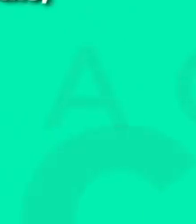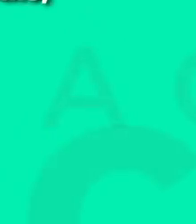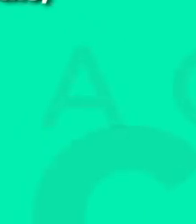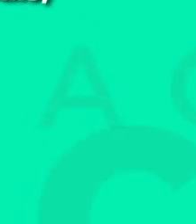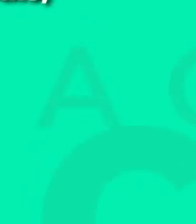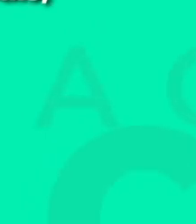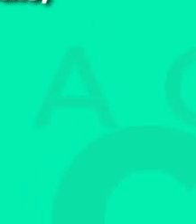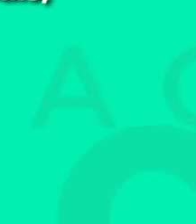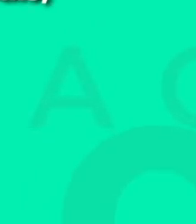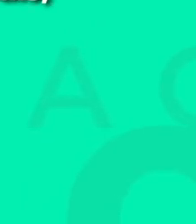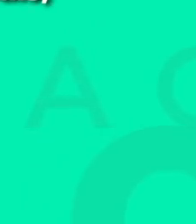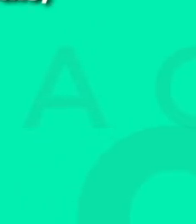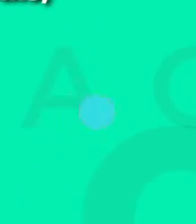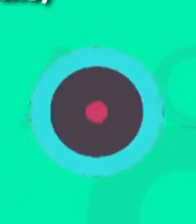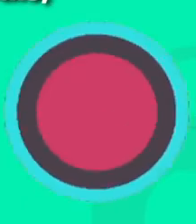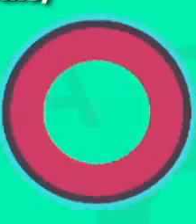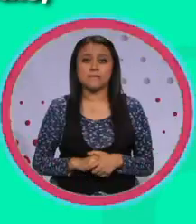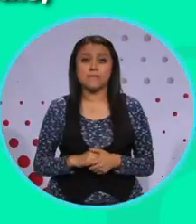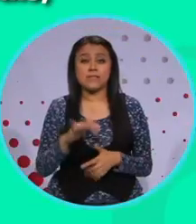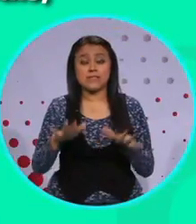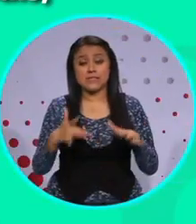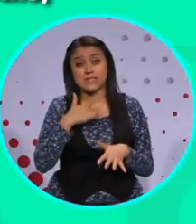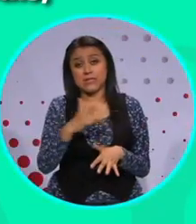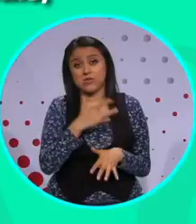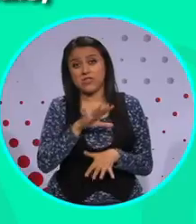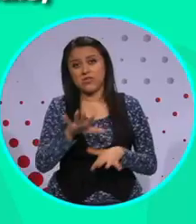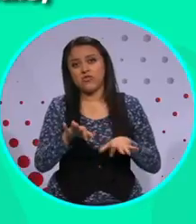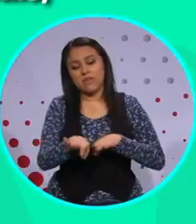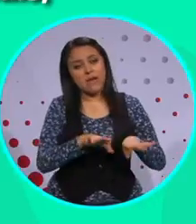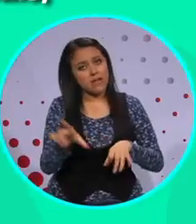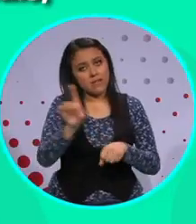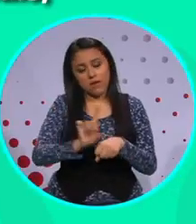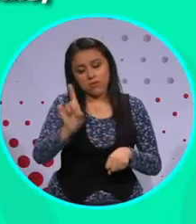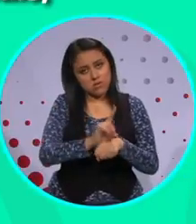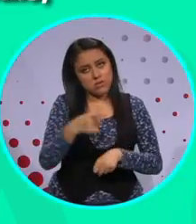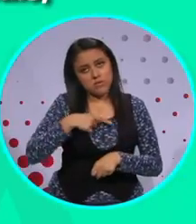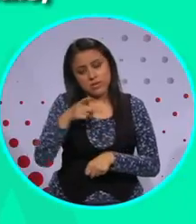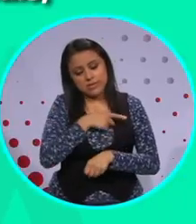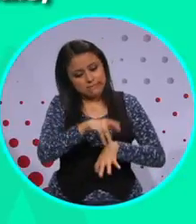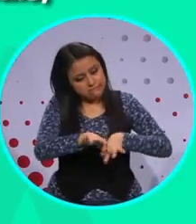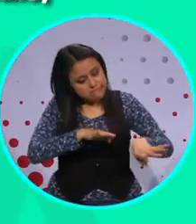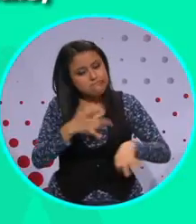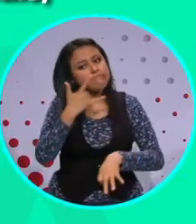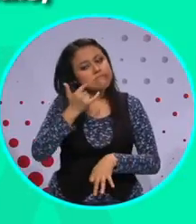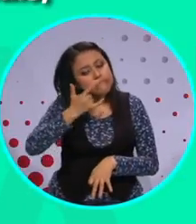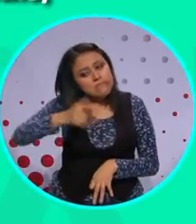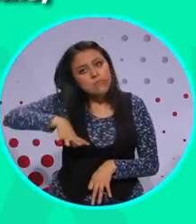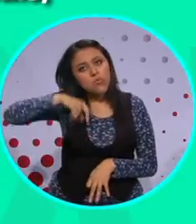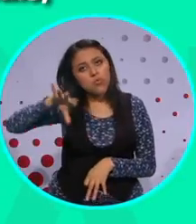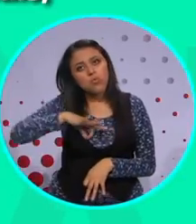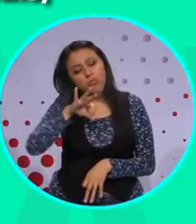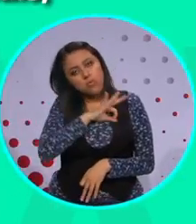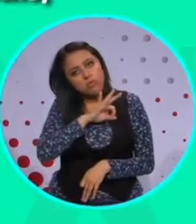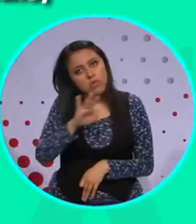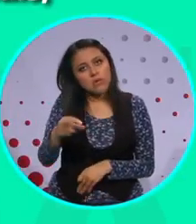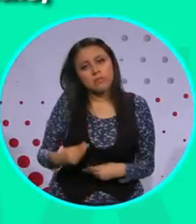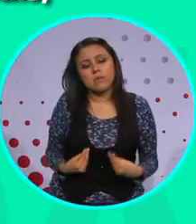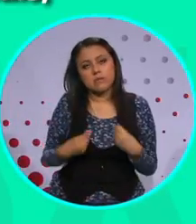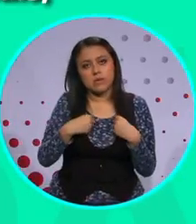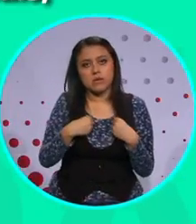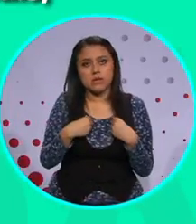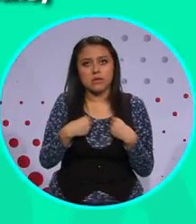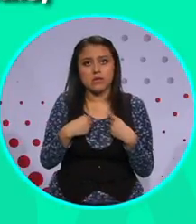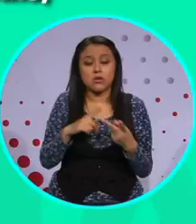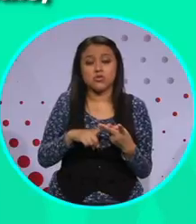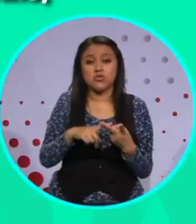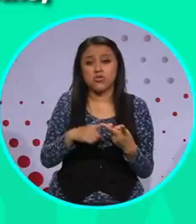que trabajando mucho tenemos que ganarnos el pan de cada día y poder resistir nosotros mismos yo creo